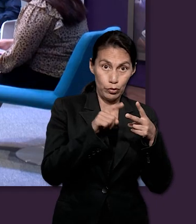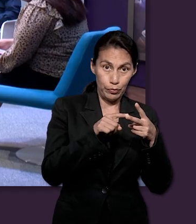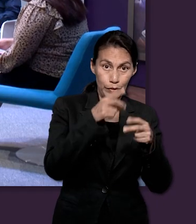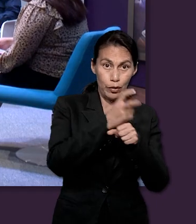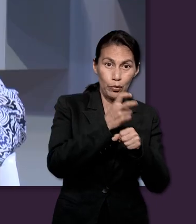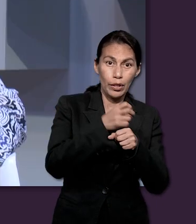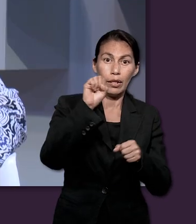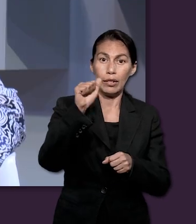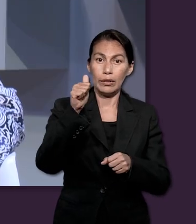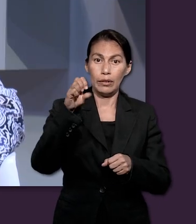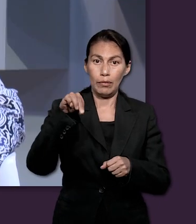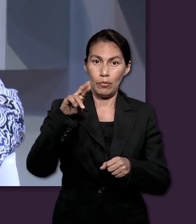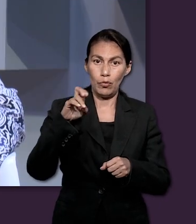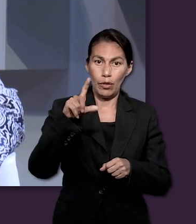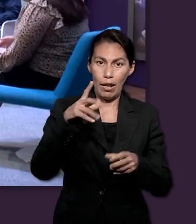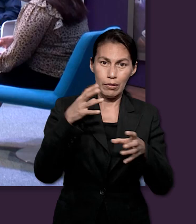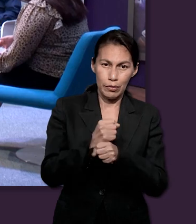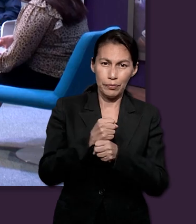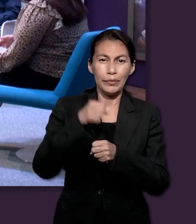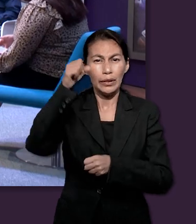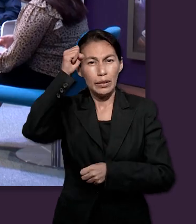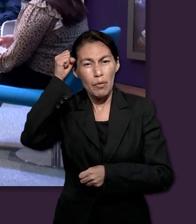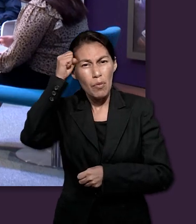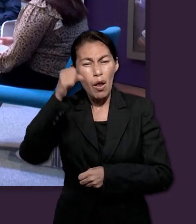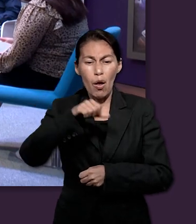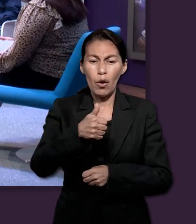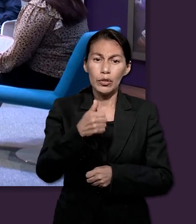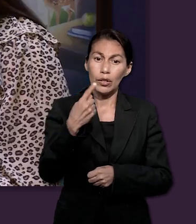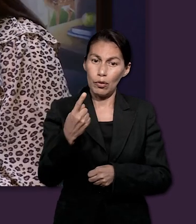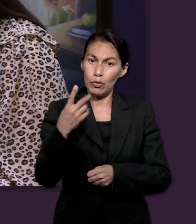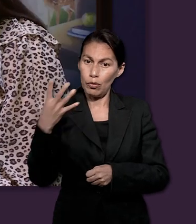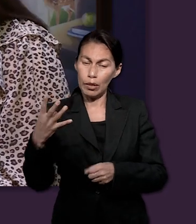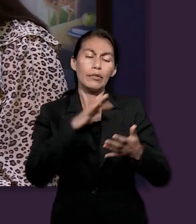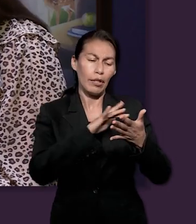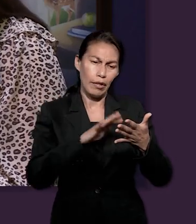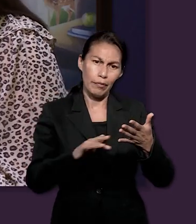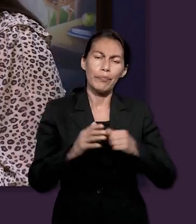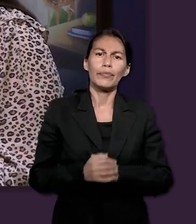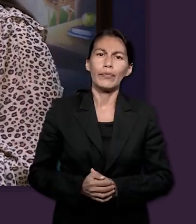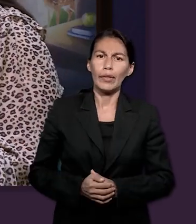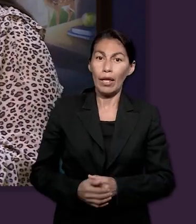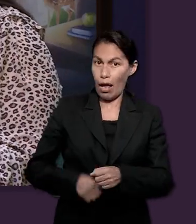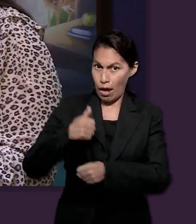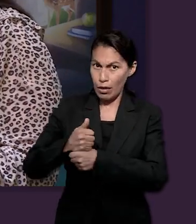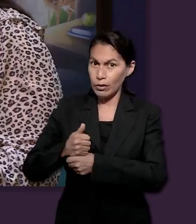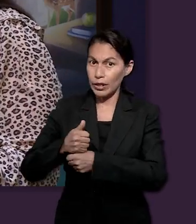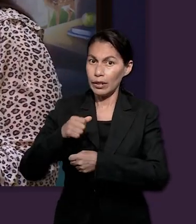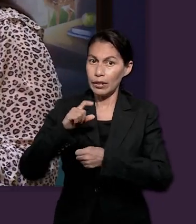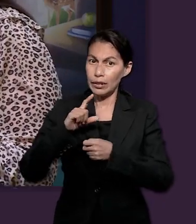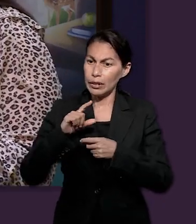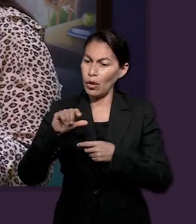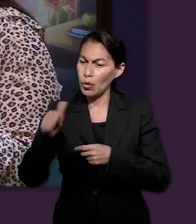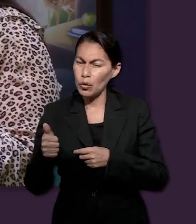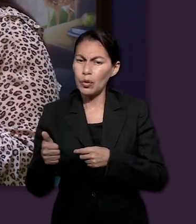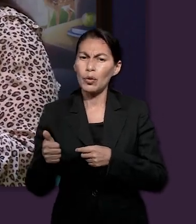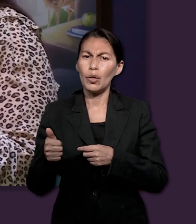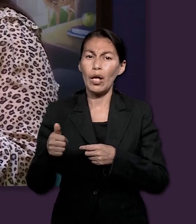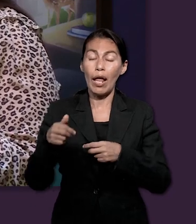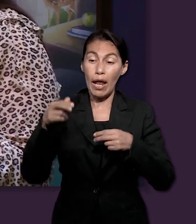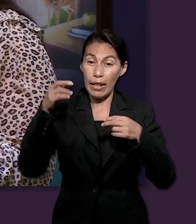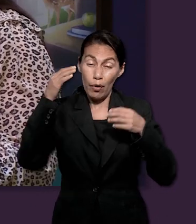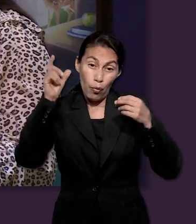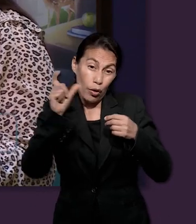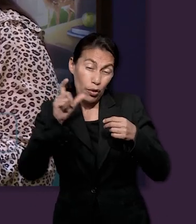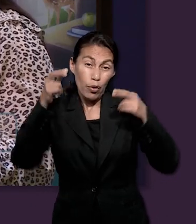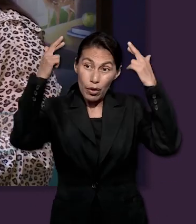vemos en 2 de Samuel. Leo 2 de Samuel 11 del 1 al 4. Aconteció al año siguiente, en el tiempo que salen